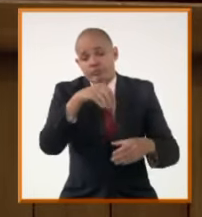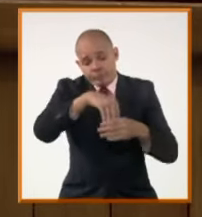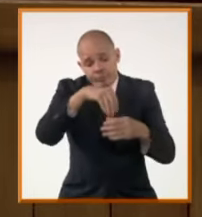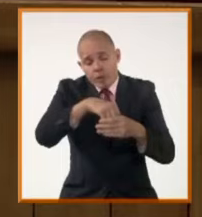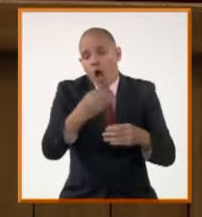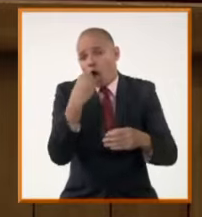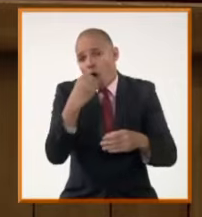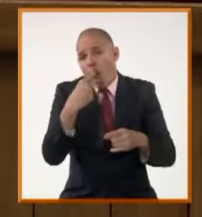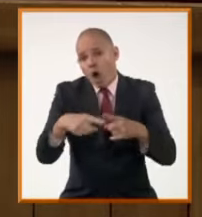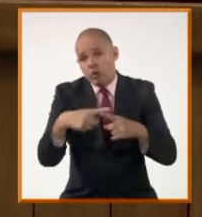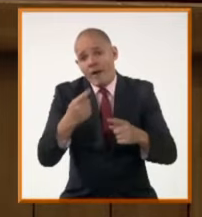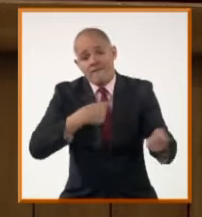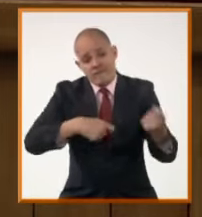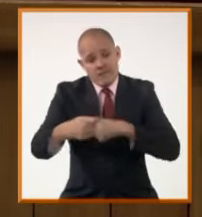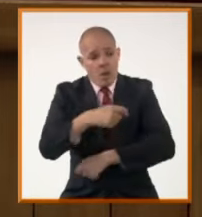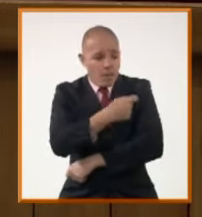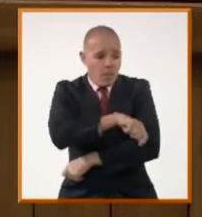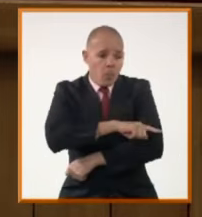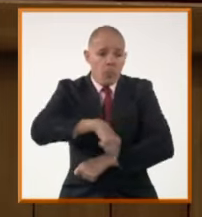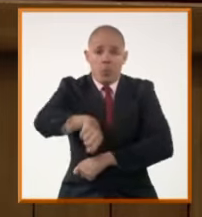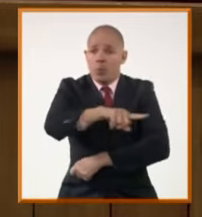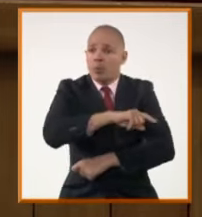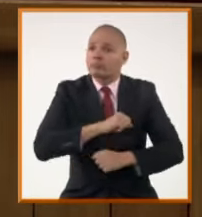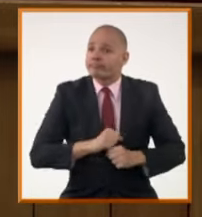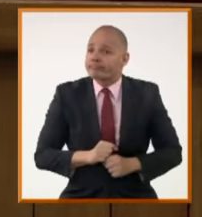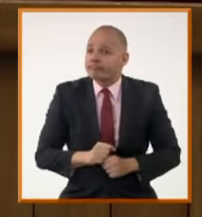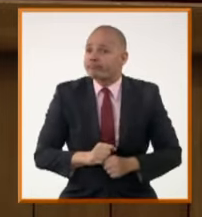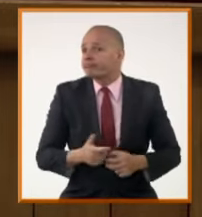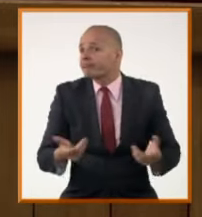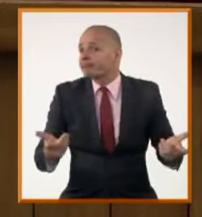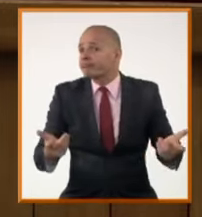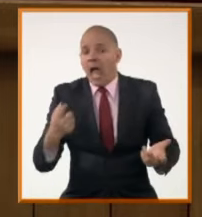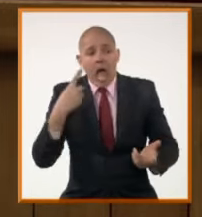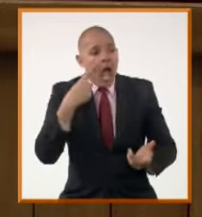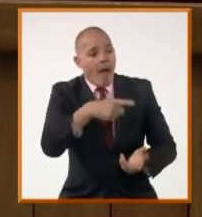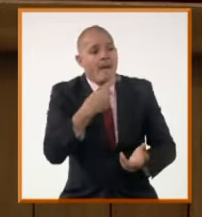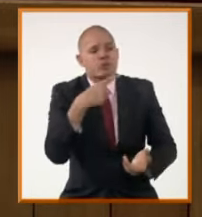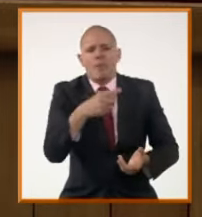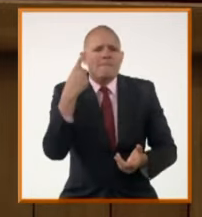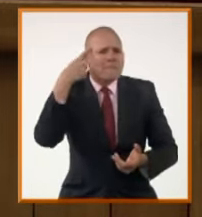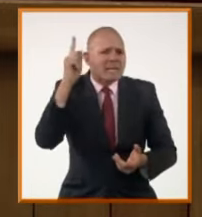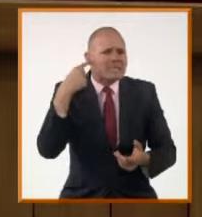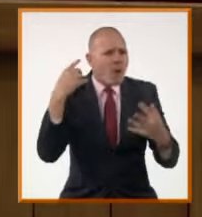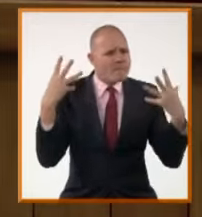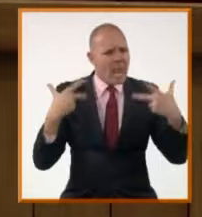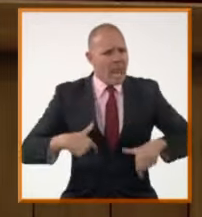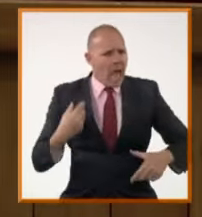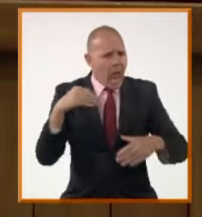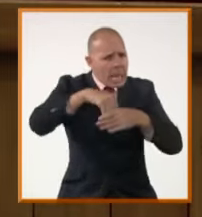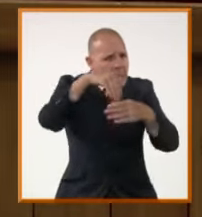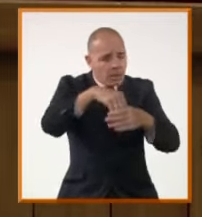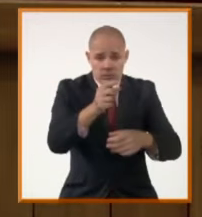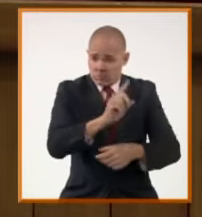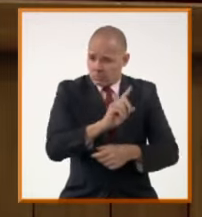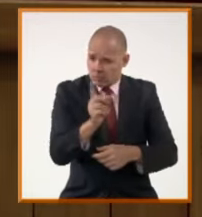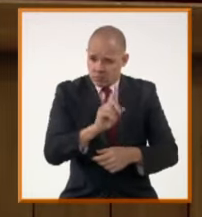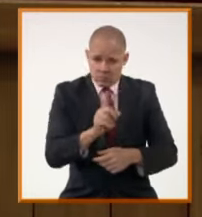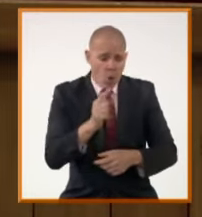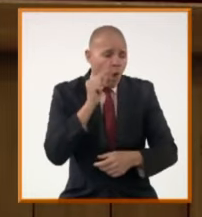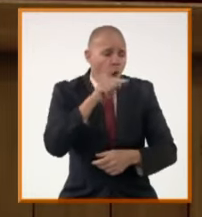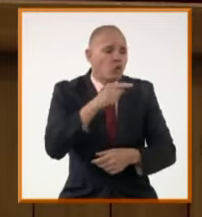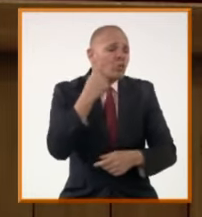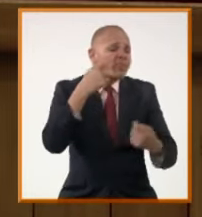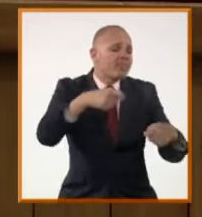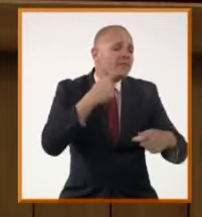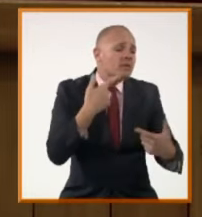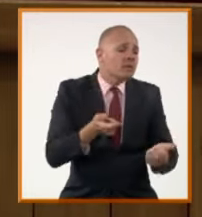pueblo. Ver que lo que se va a sembrar esté en correspondencia con las demandas que necesita el pueblo. Lograr,